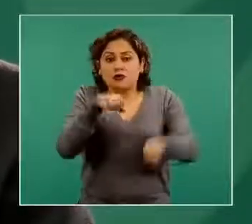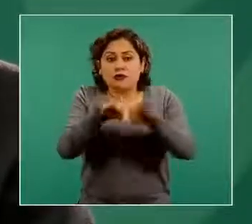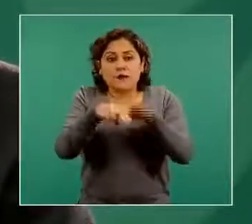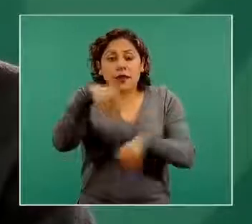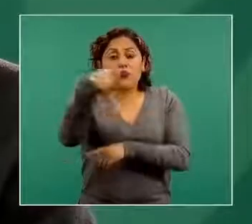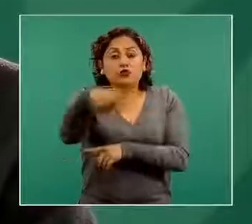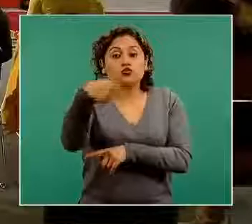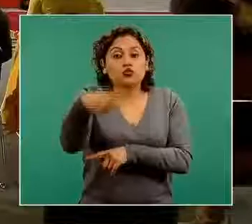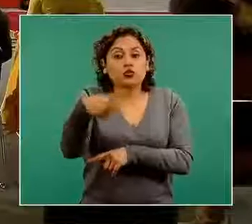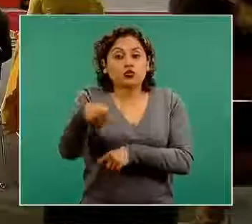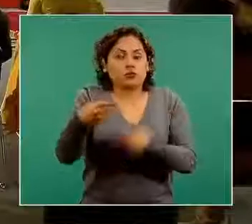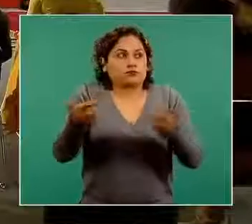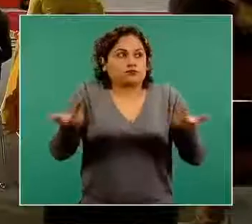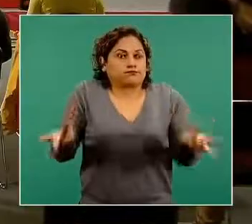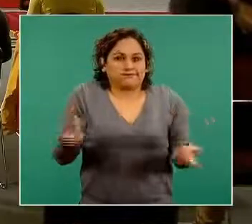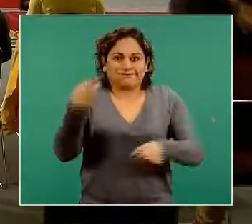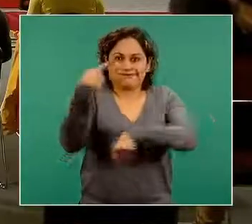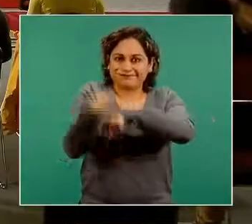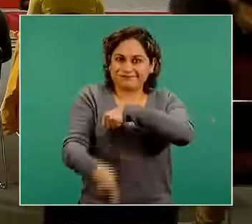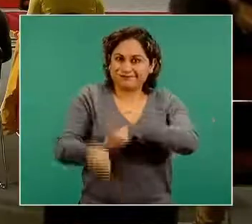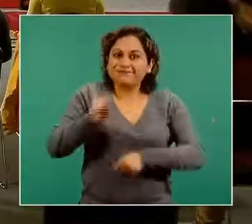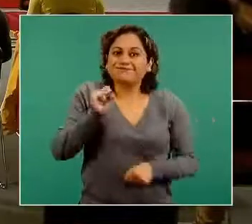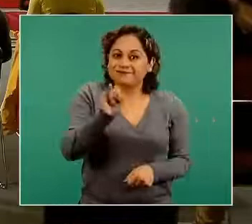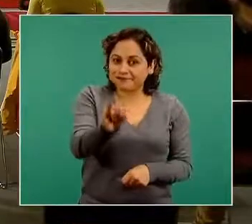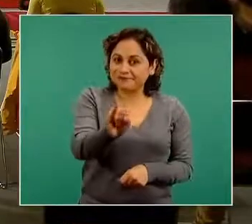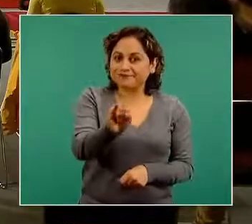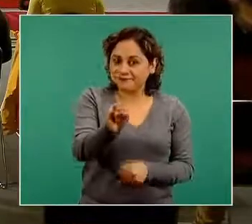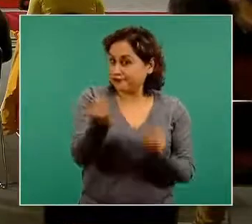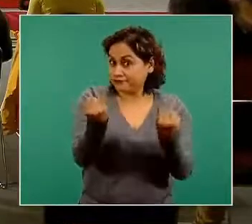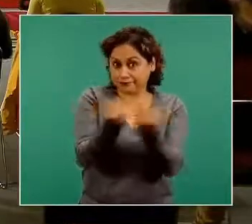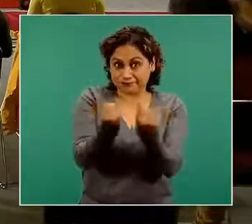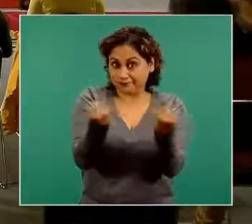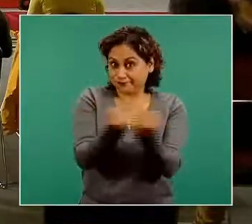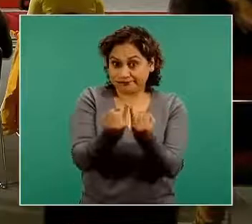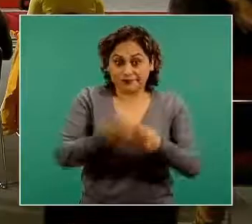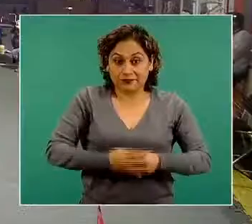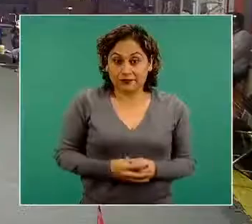a tener la exposición. Sí, también.